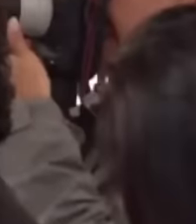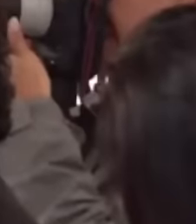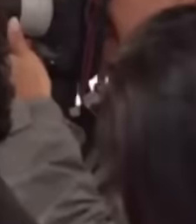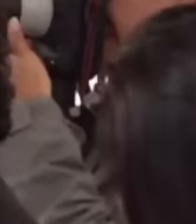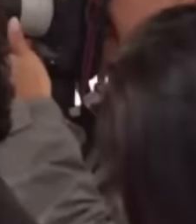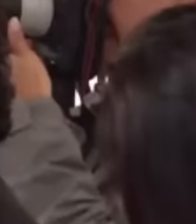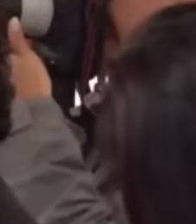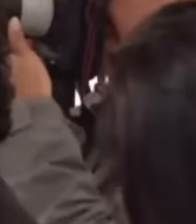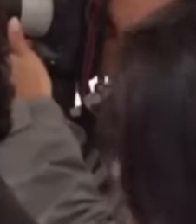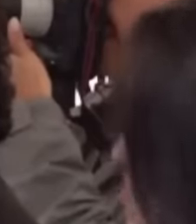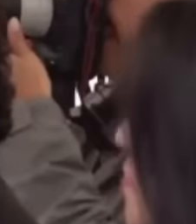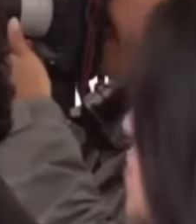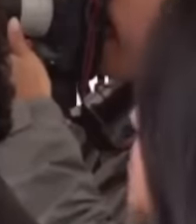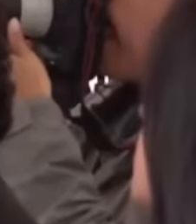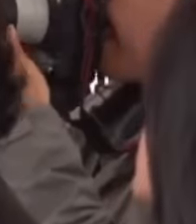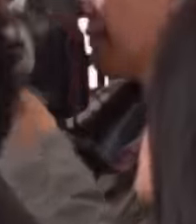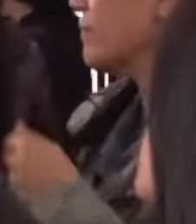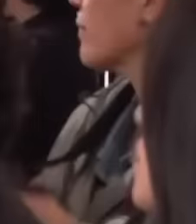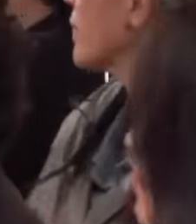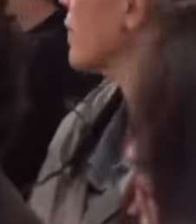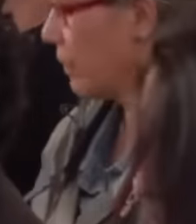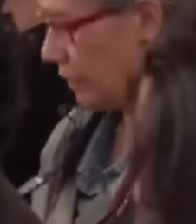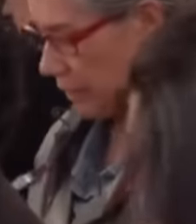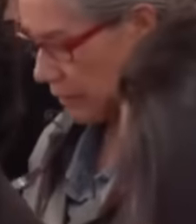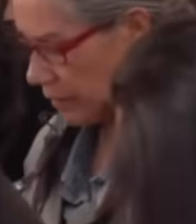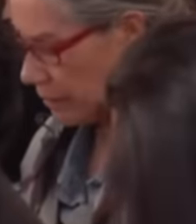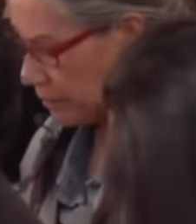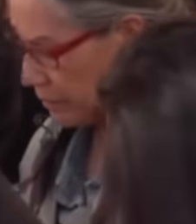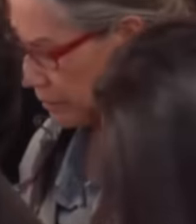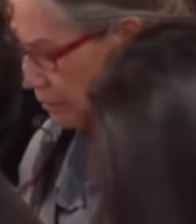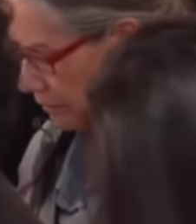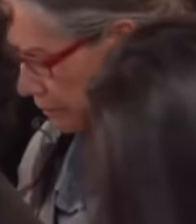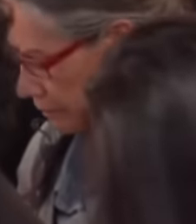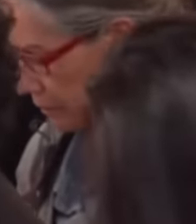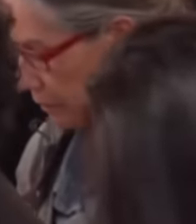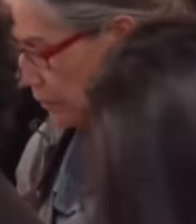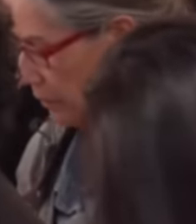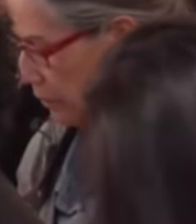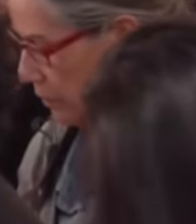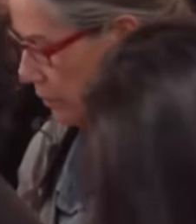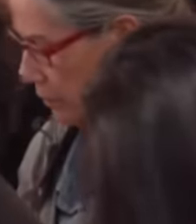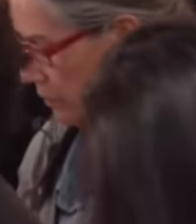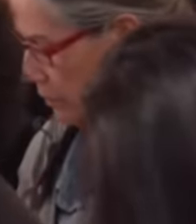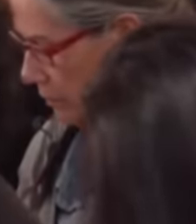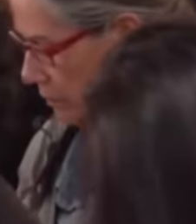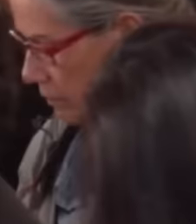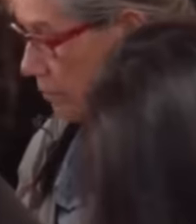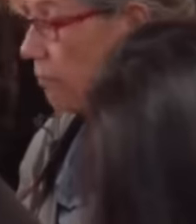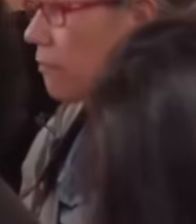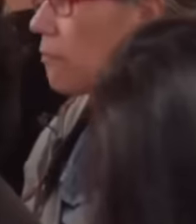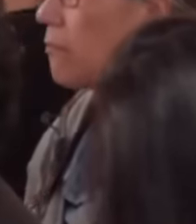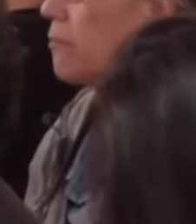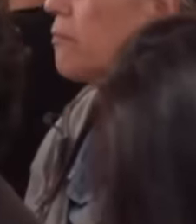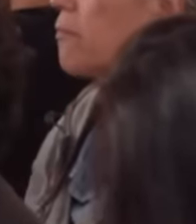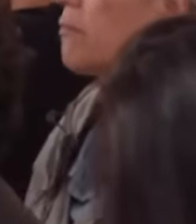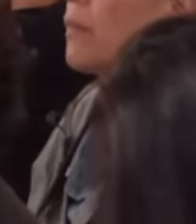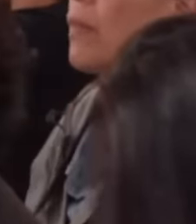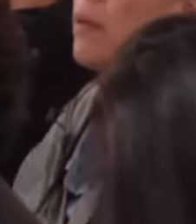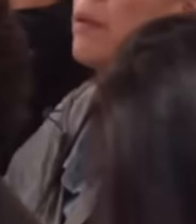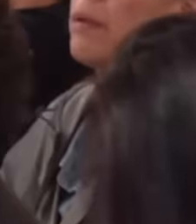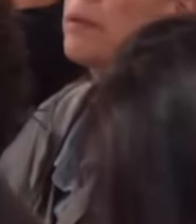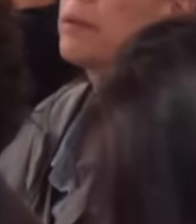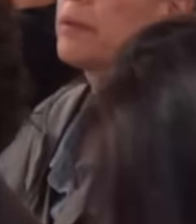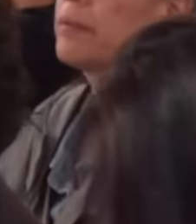Los dueños de las plataformas como Mark Zuckerberg y los demás, para que den a conocer datos